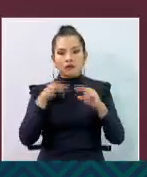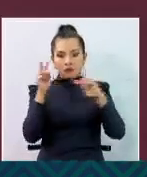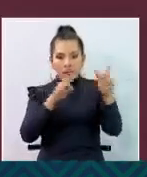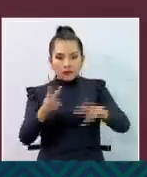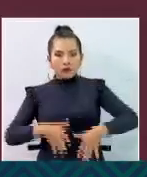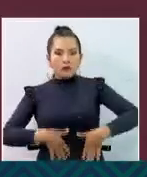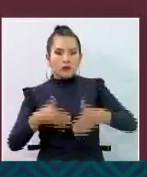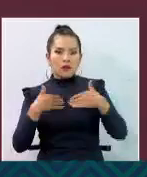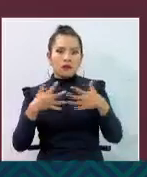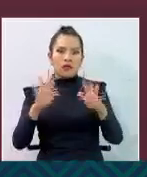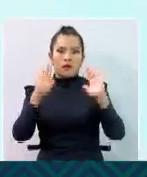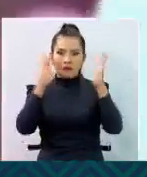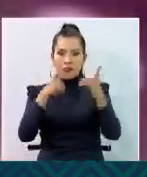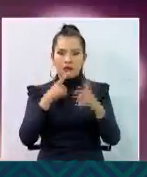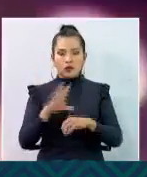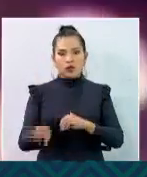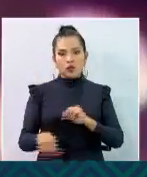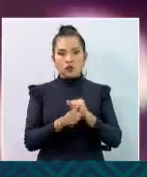se viven sometidas.